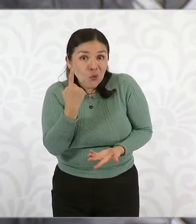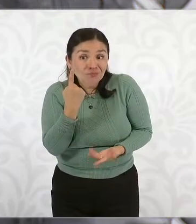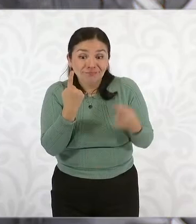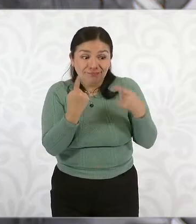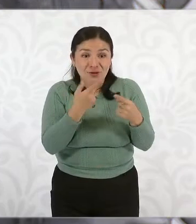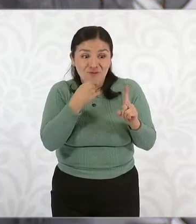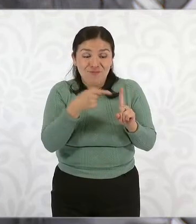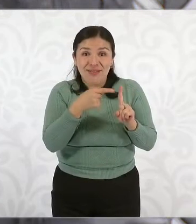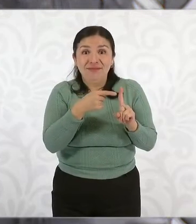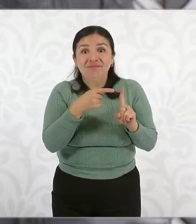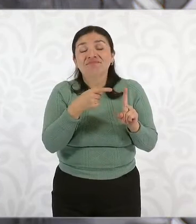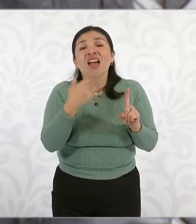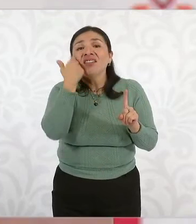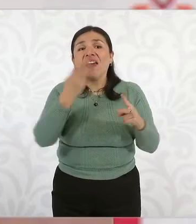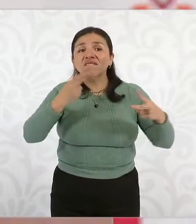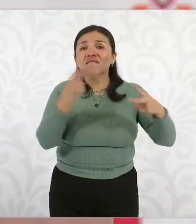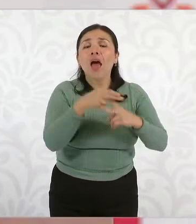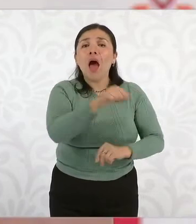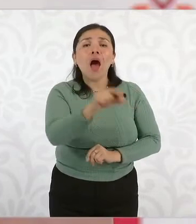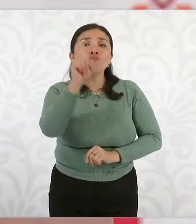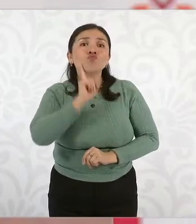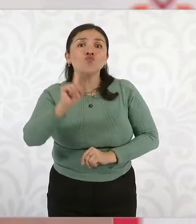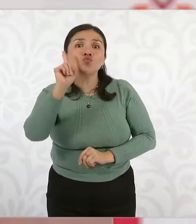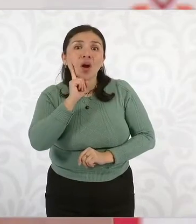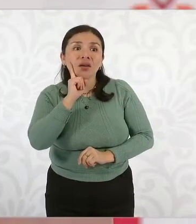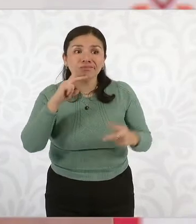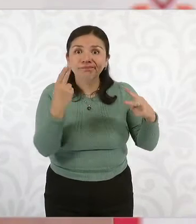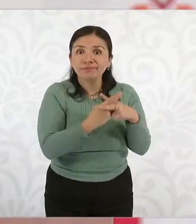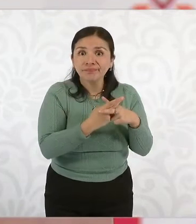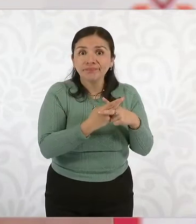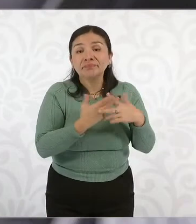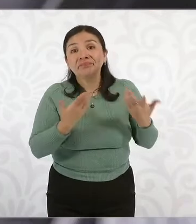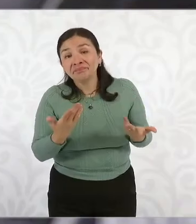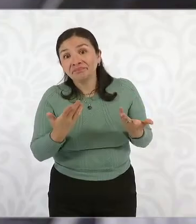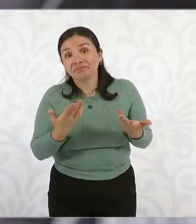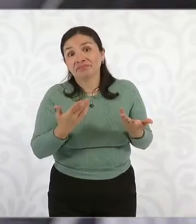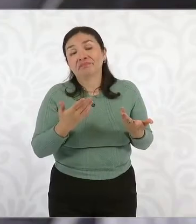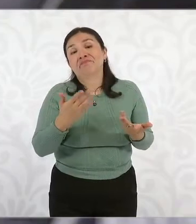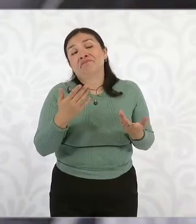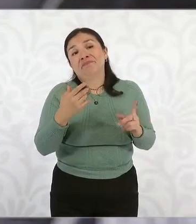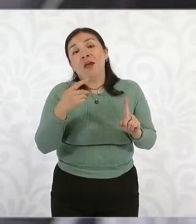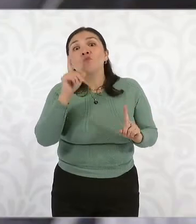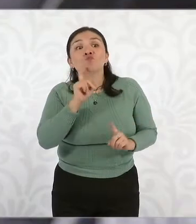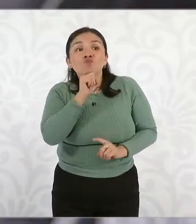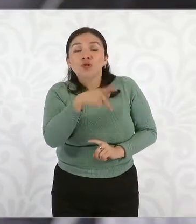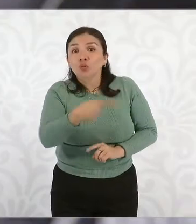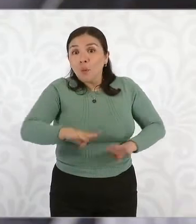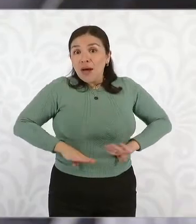feminicida, o presunto feminicida, vamos a poner, declarado por su propia